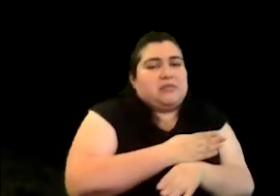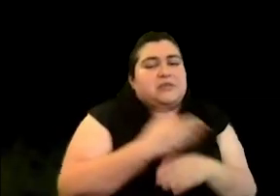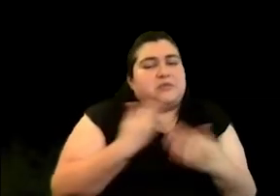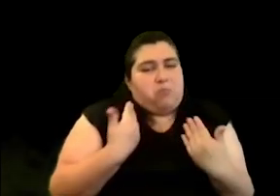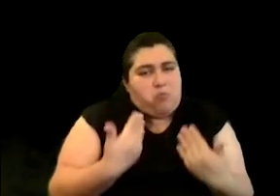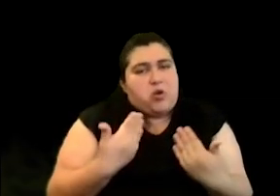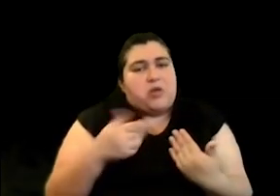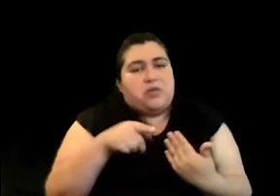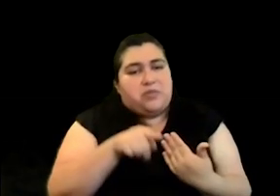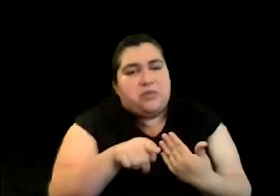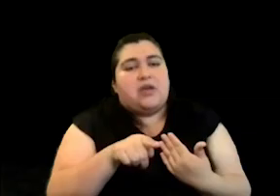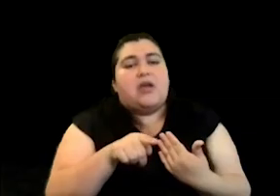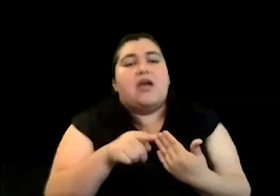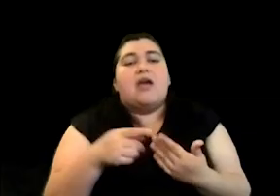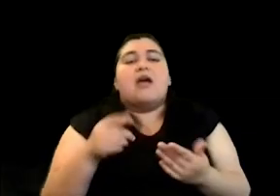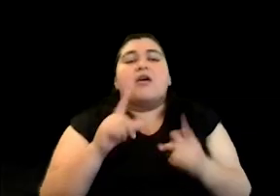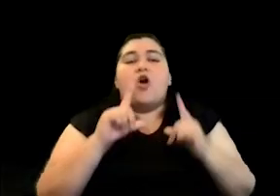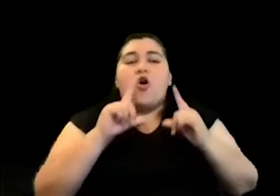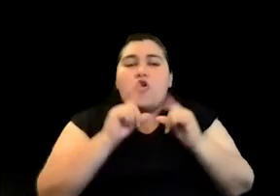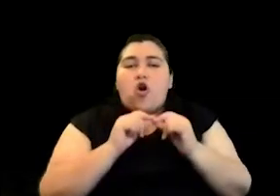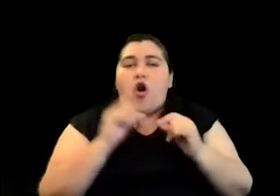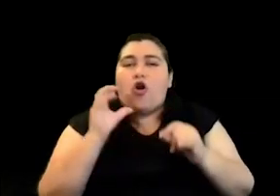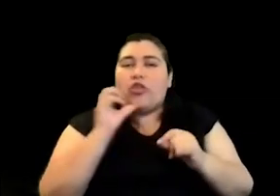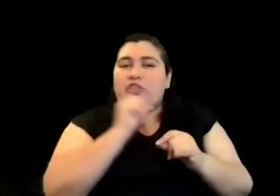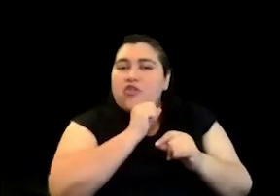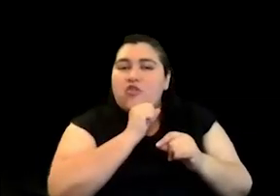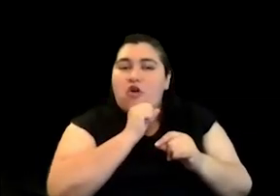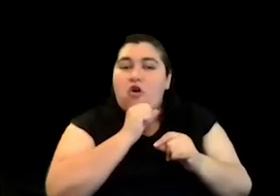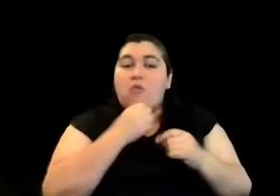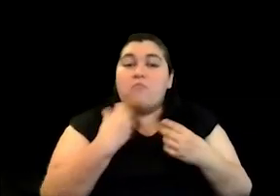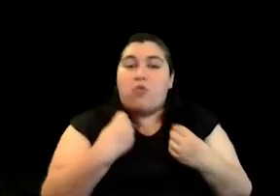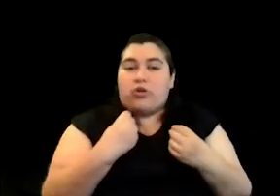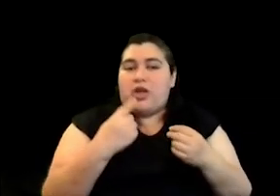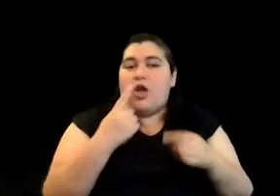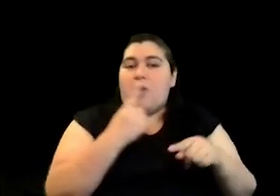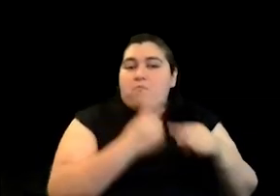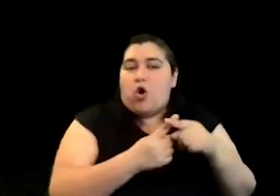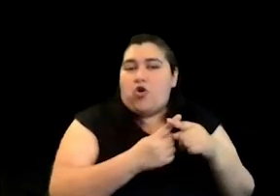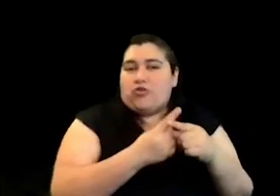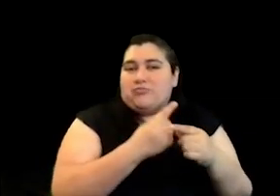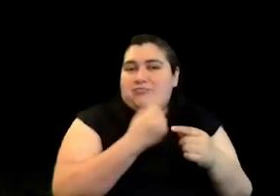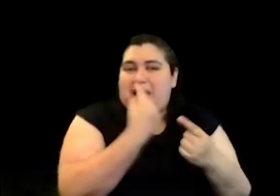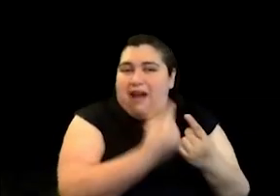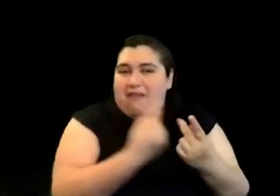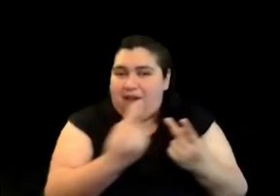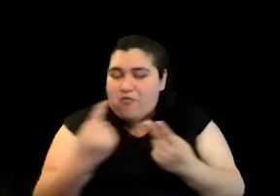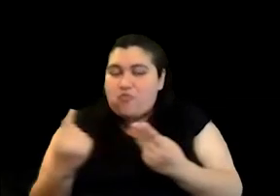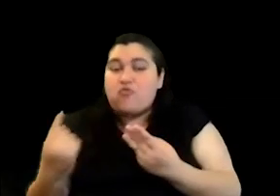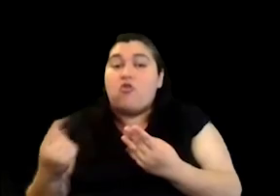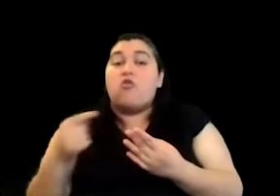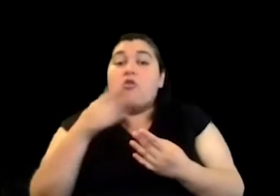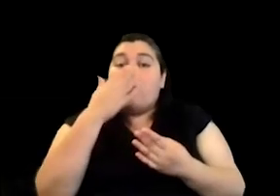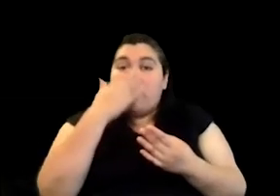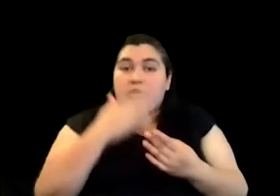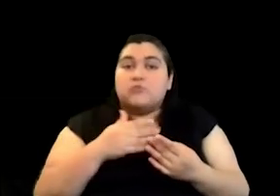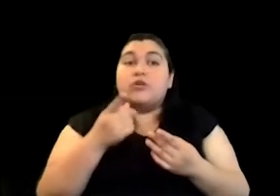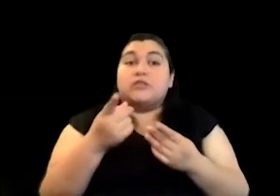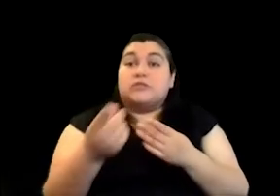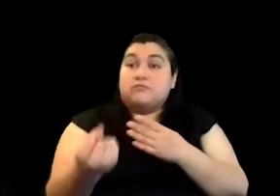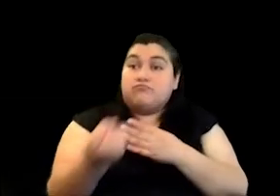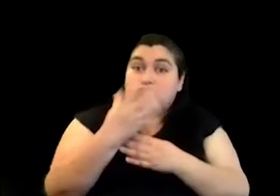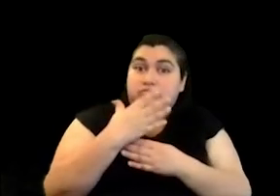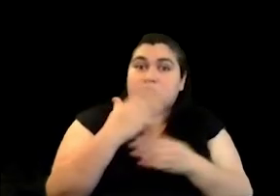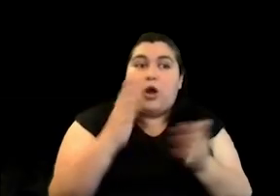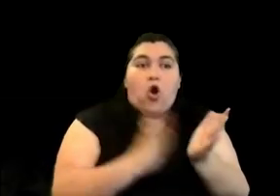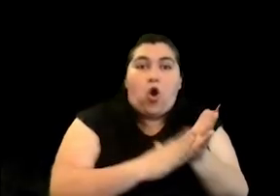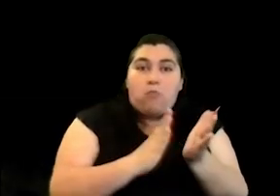de este código que se da por lotes y tiene una rendición respecto de los comprobantes